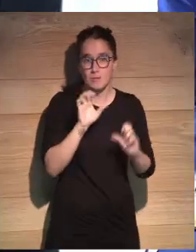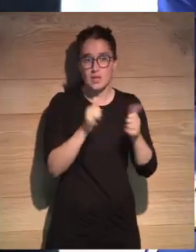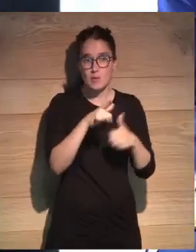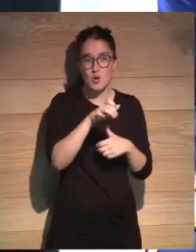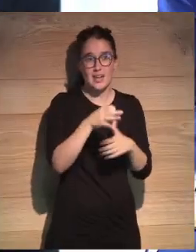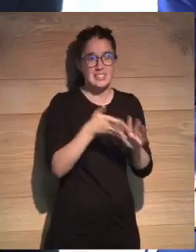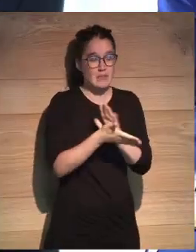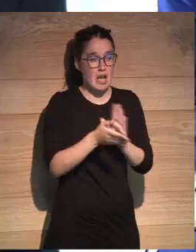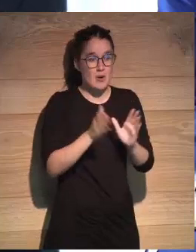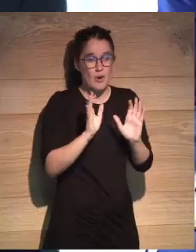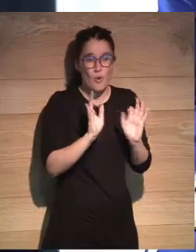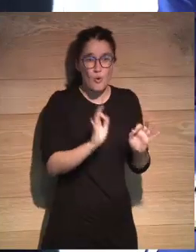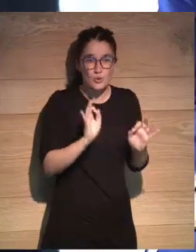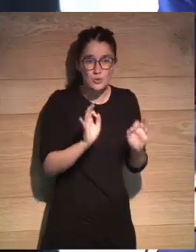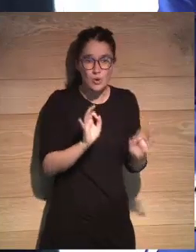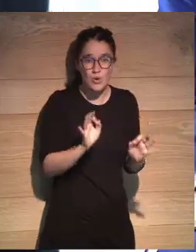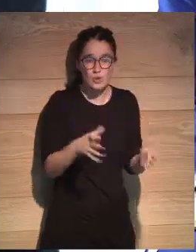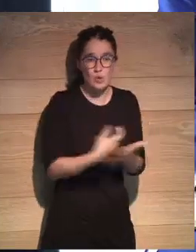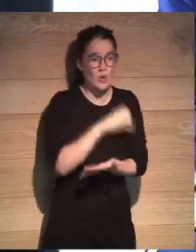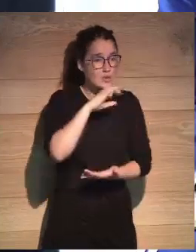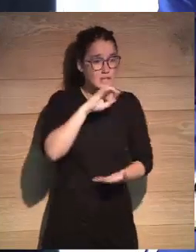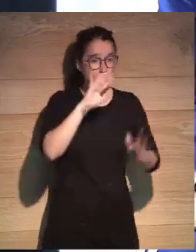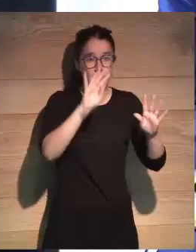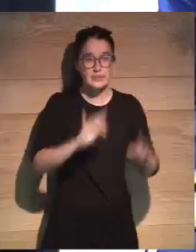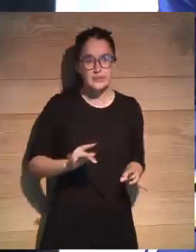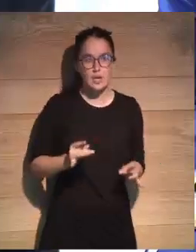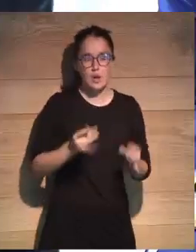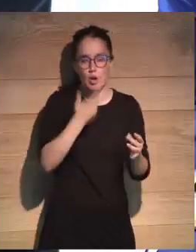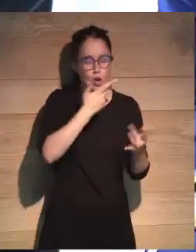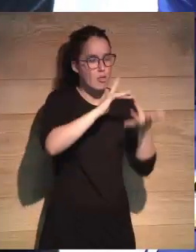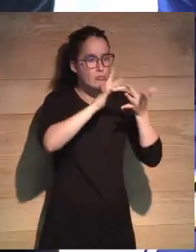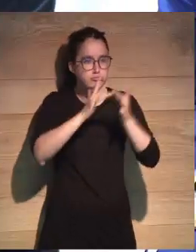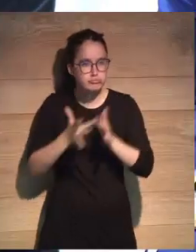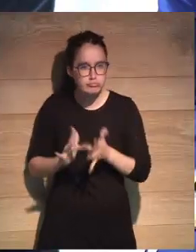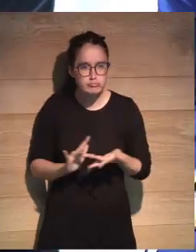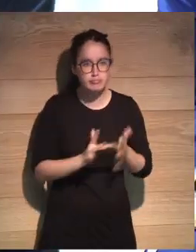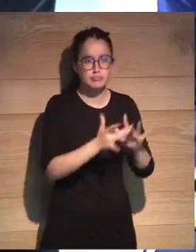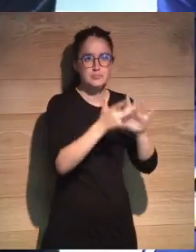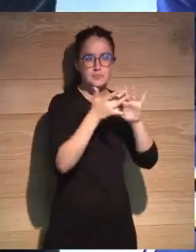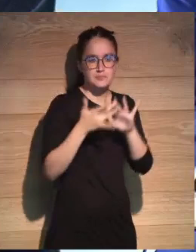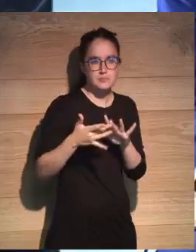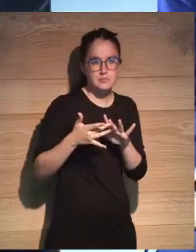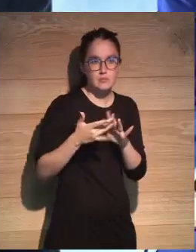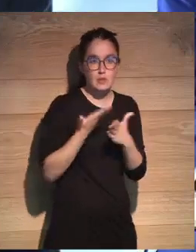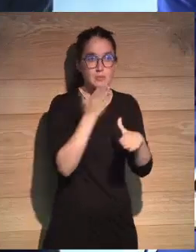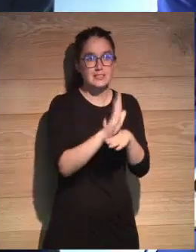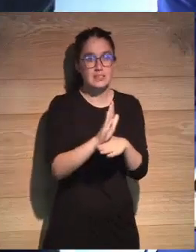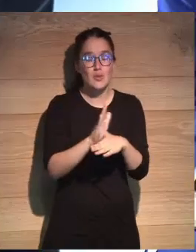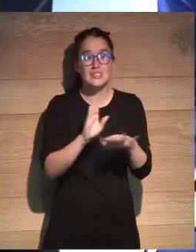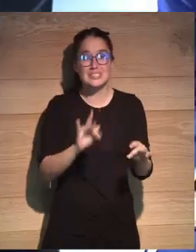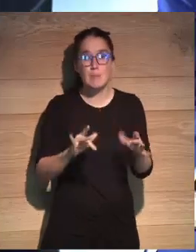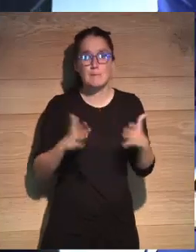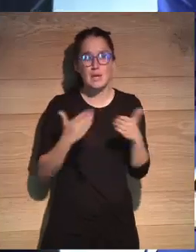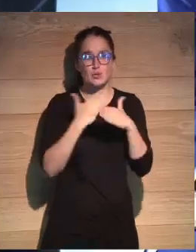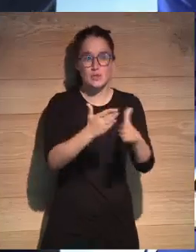Lola, nos quedamos en una burbuja en la que, bueno, estamos todos muy contentos de conocernos y de habernos presentado unos a otros,